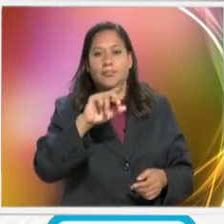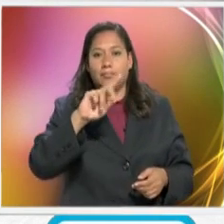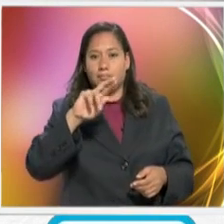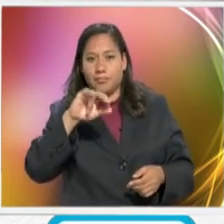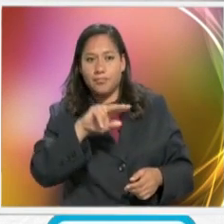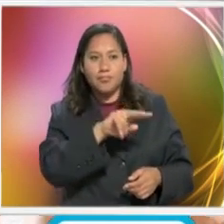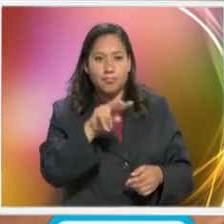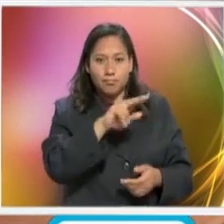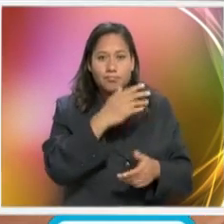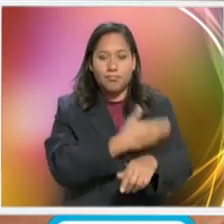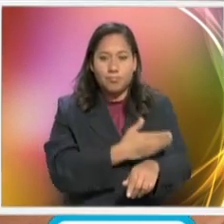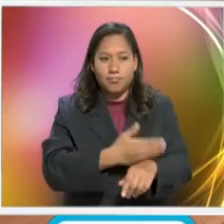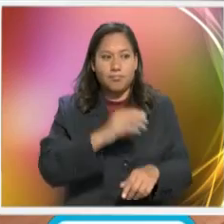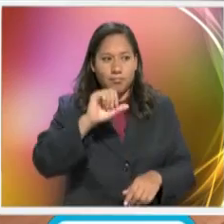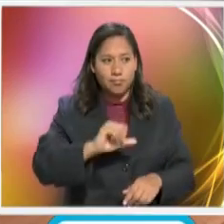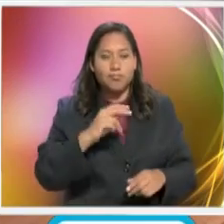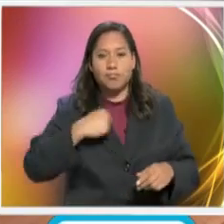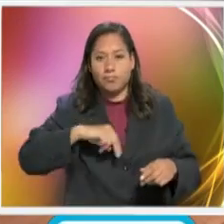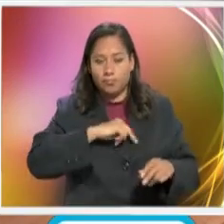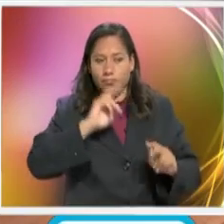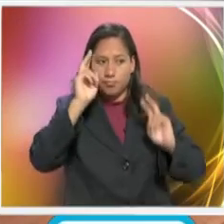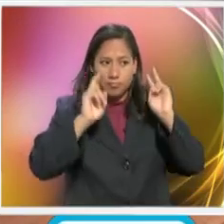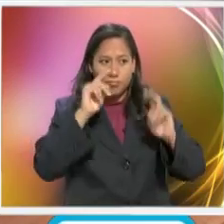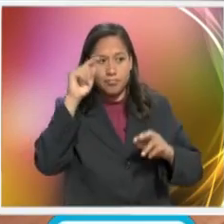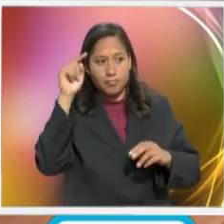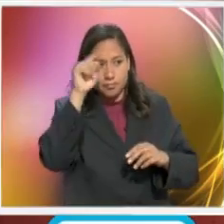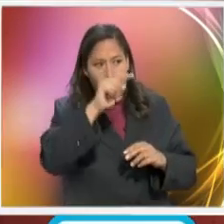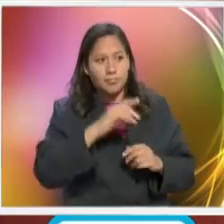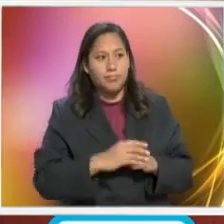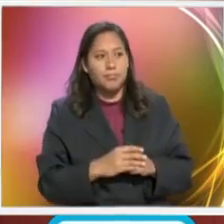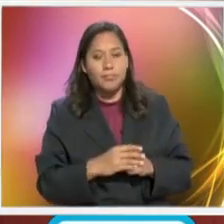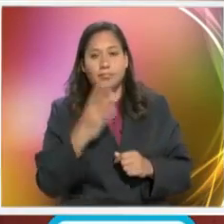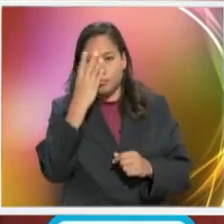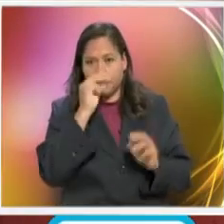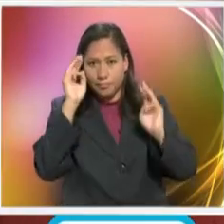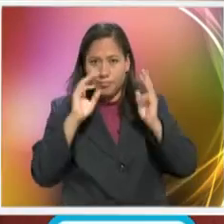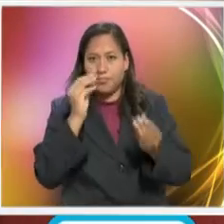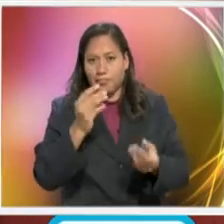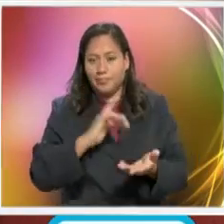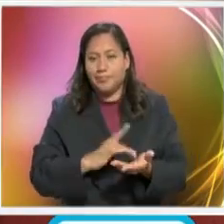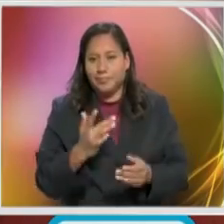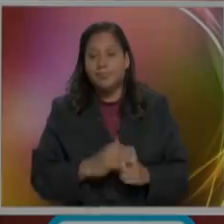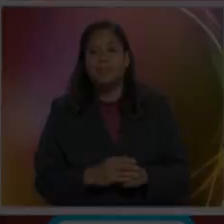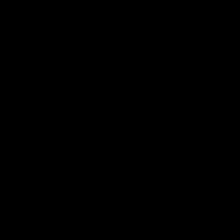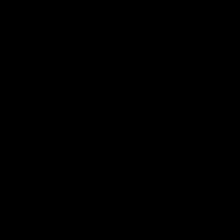por acompañarnos el día de hoy, y ahí estaremos visitándolas en este maravilloso museo. Muchas gracias. Gracias. Gracias.